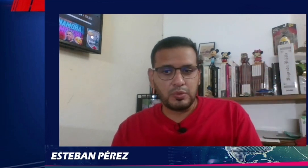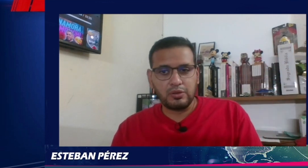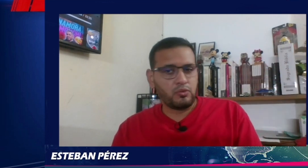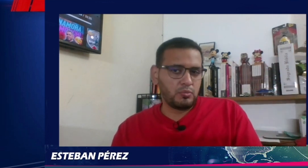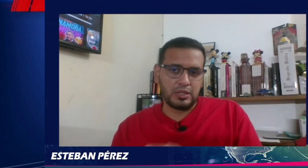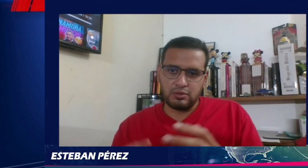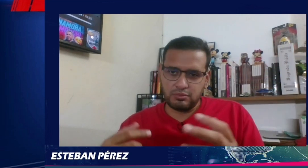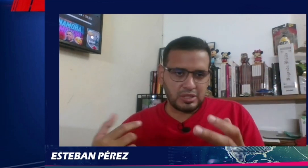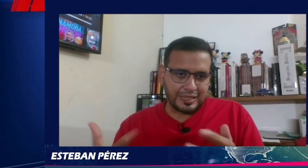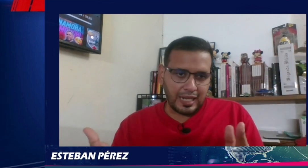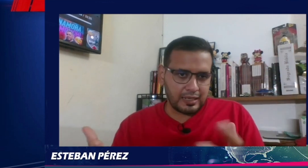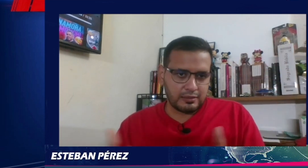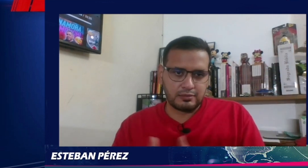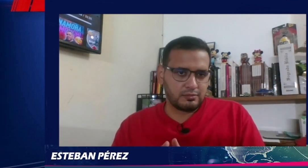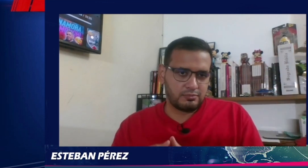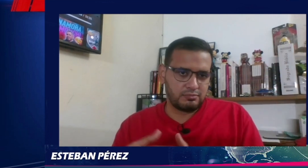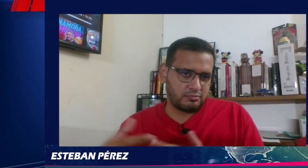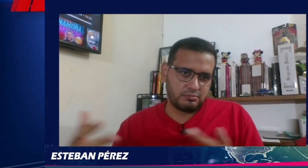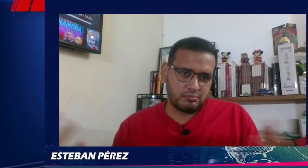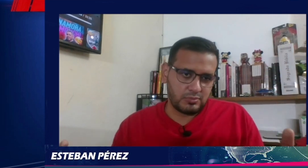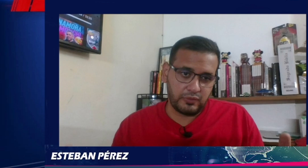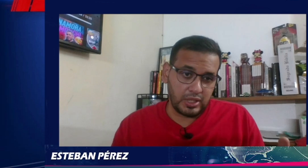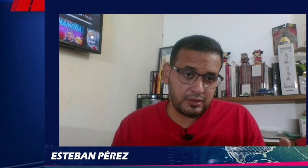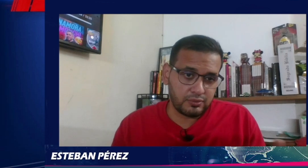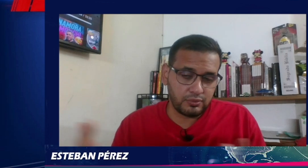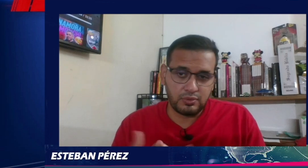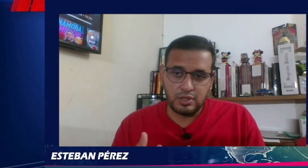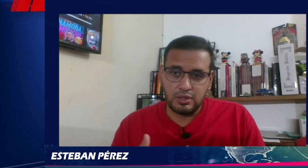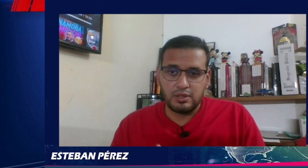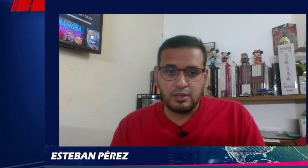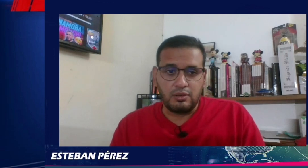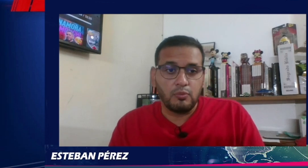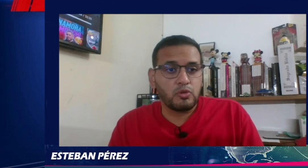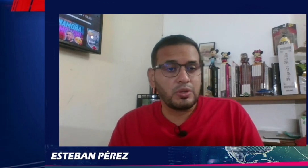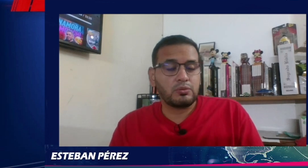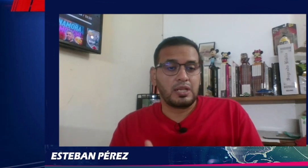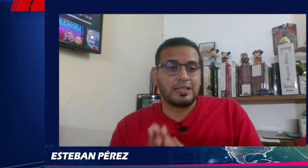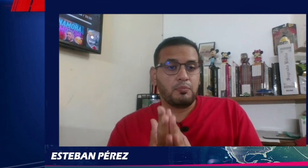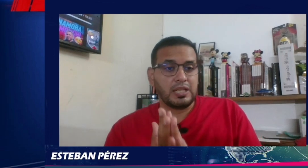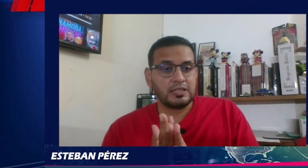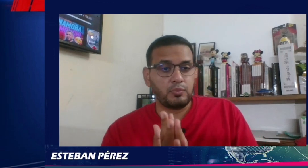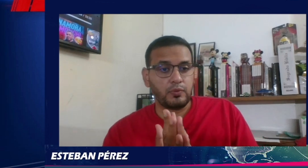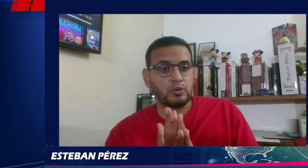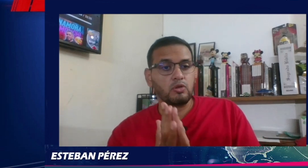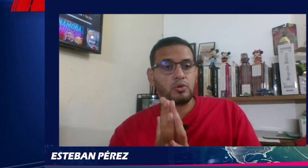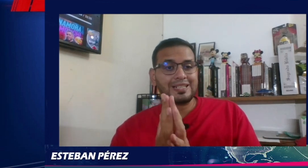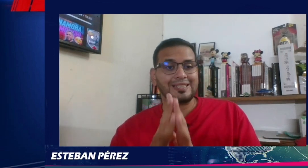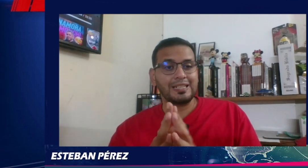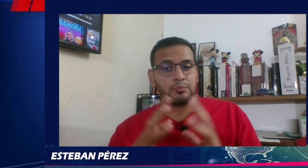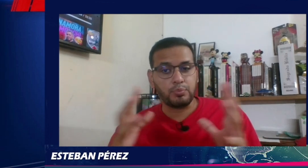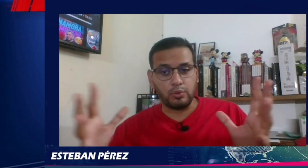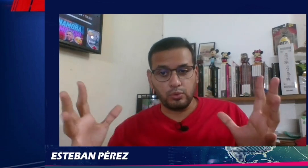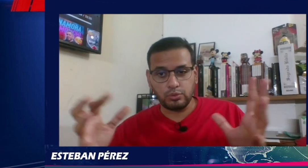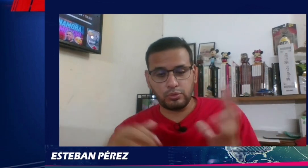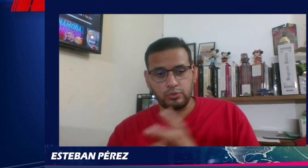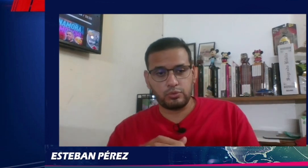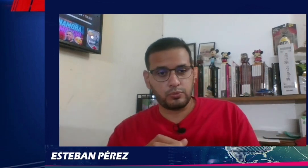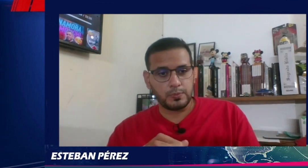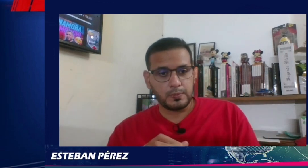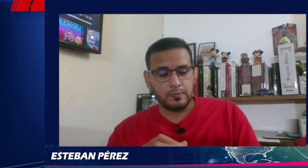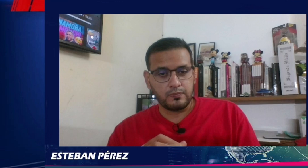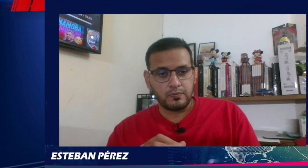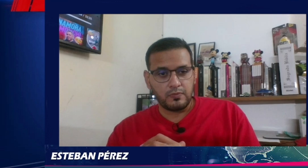hemos vivido comiendo chatarra, refrescos. Lo hemos visto en las campañas de Profeco cómo retiran